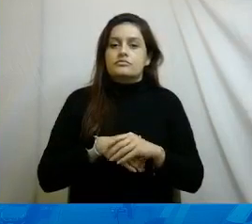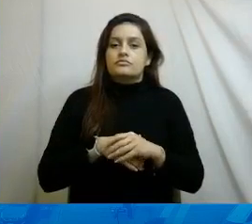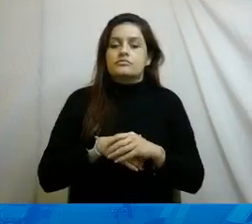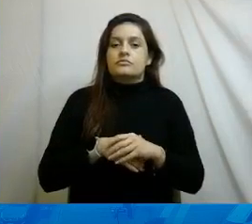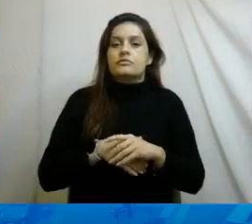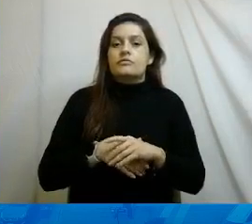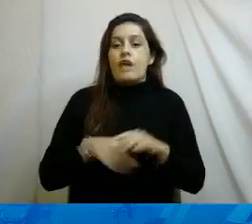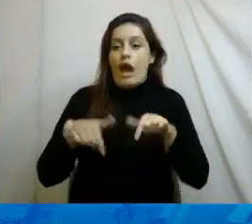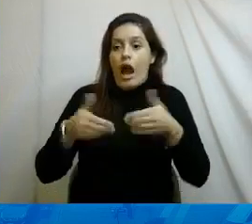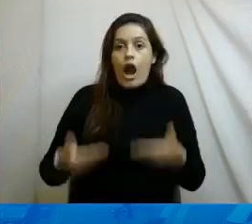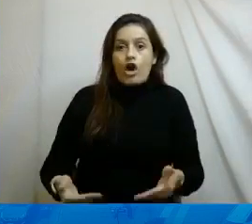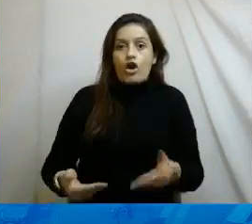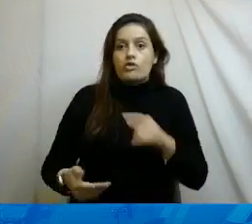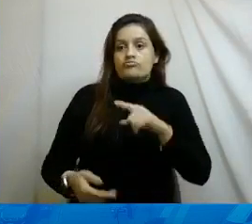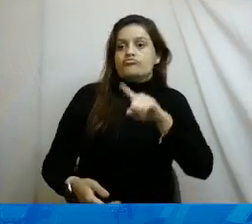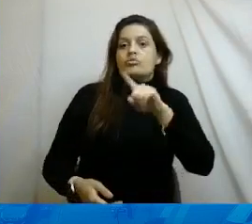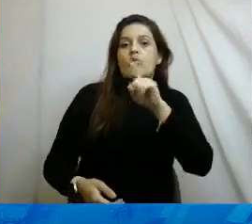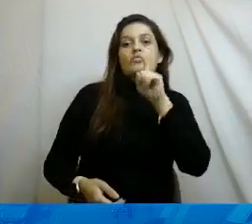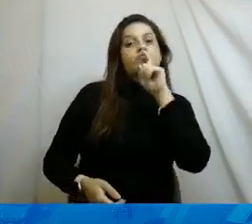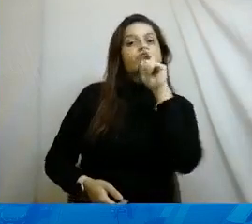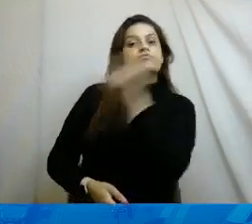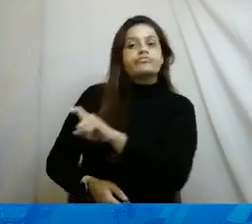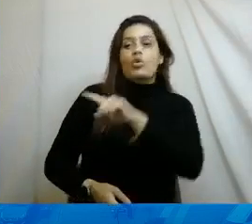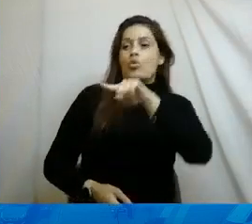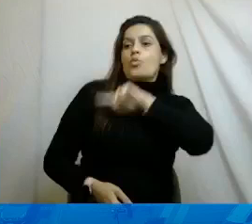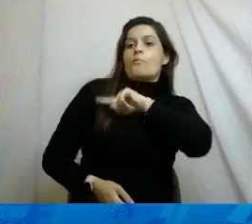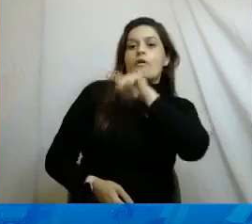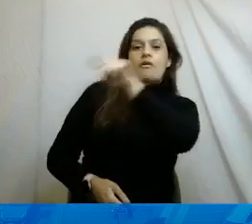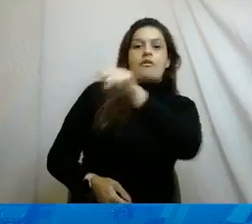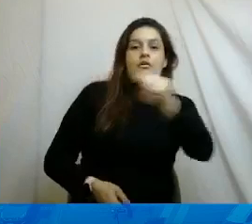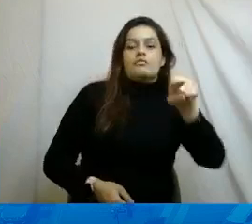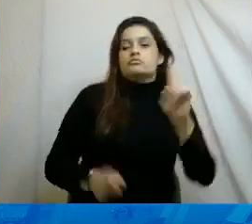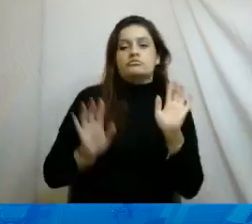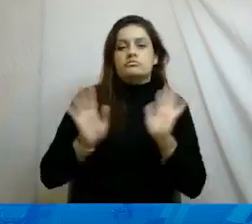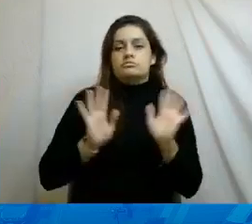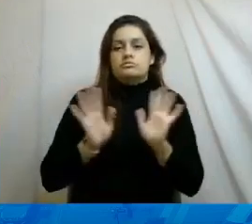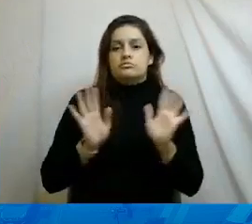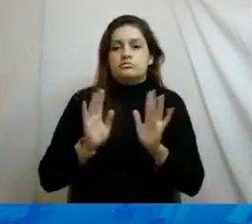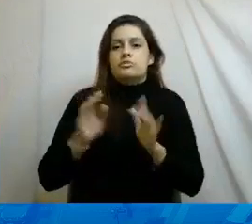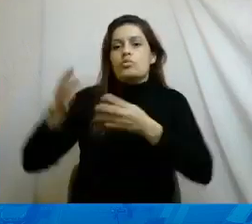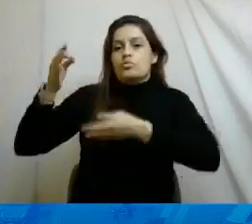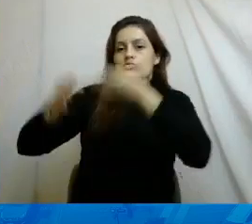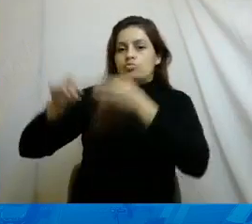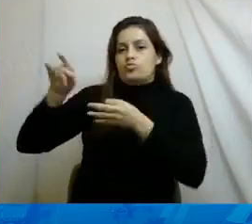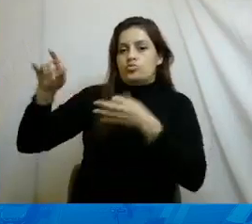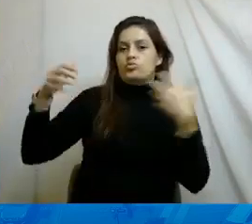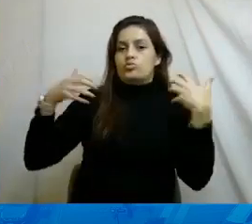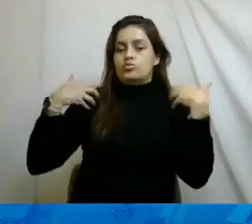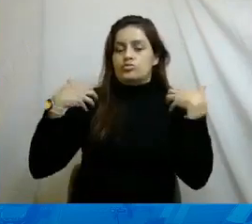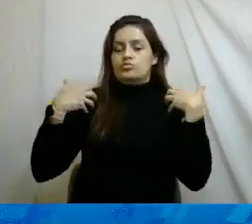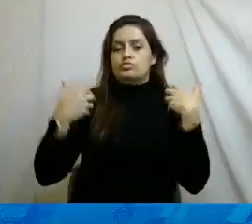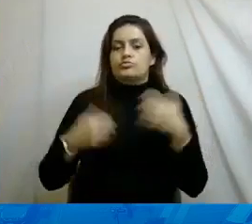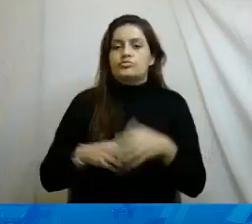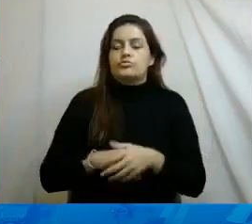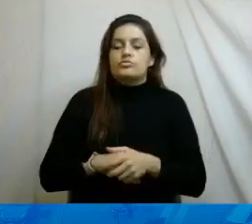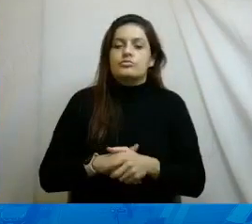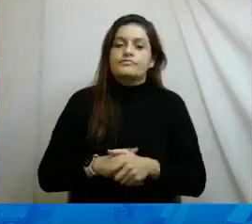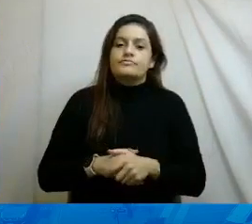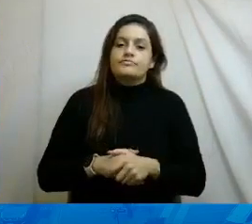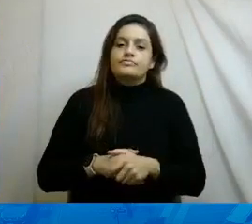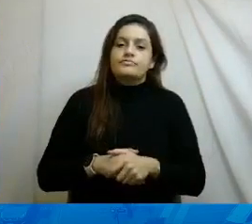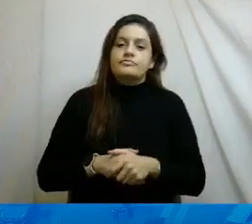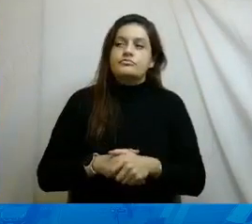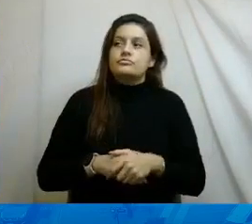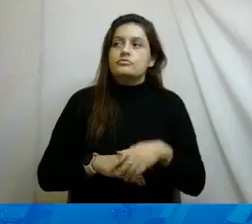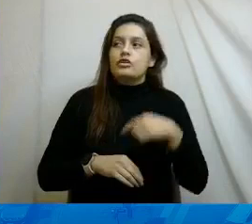inocencia claramente está ajena a esta situación. Así que, bueno, en ese sentido, yo